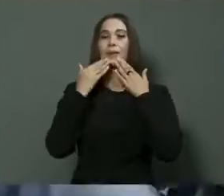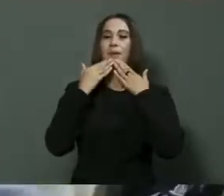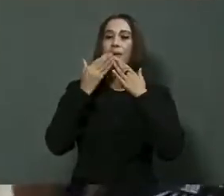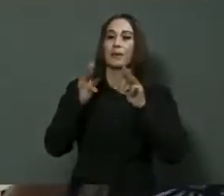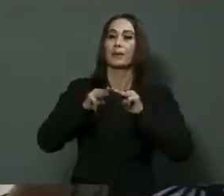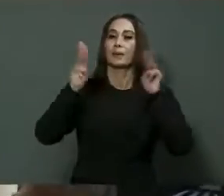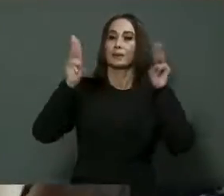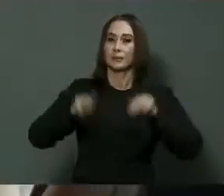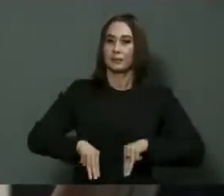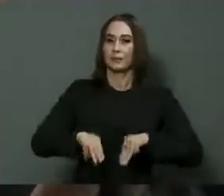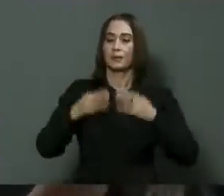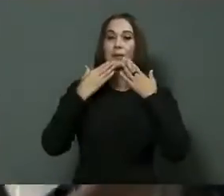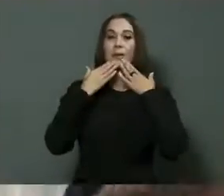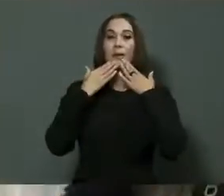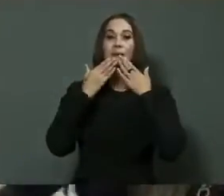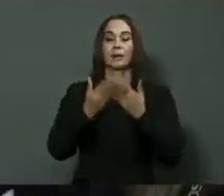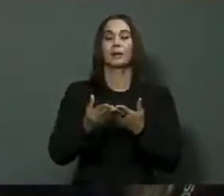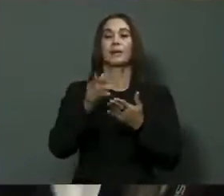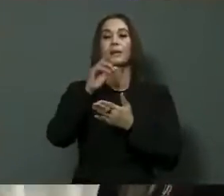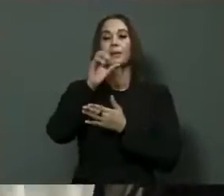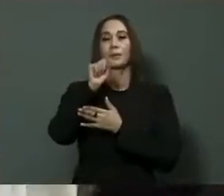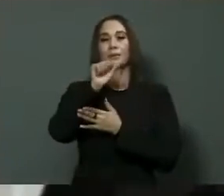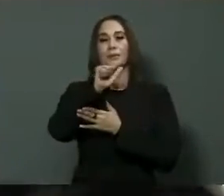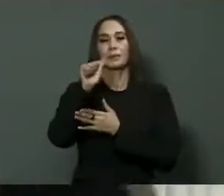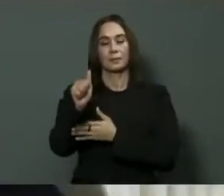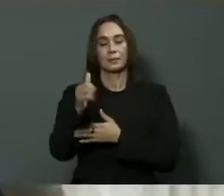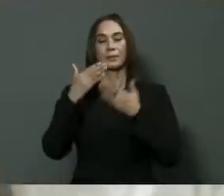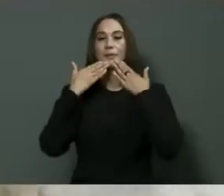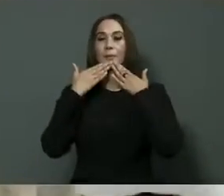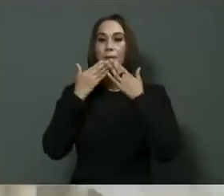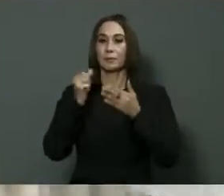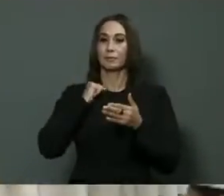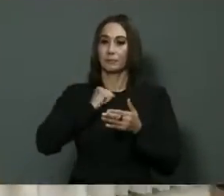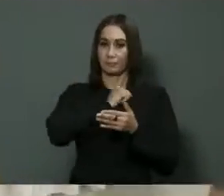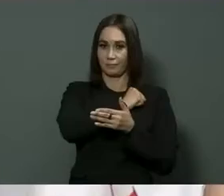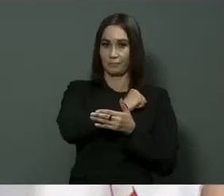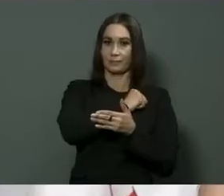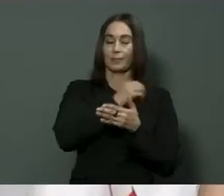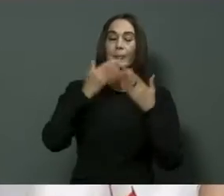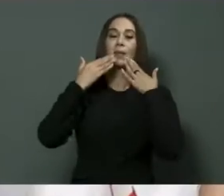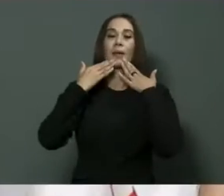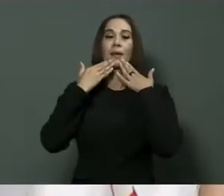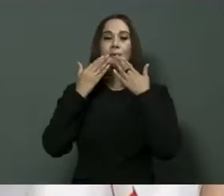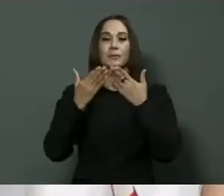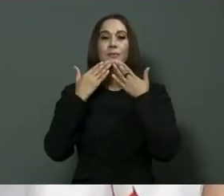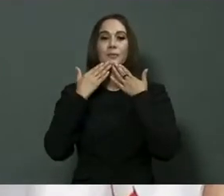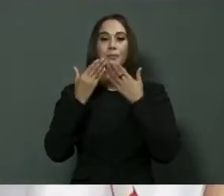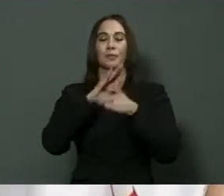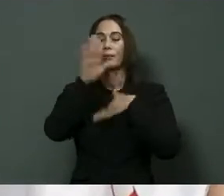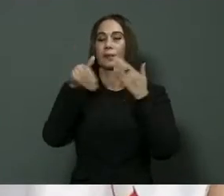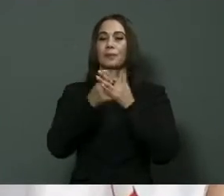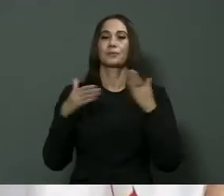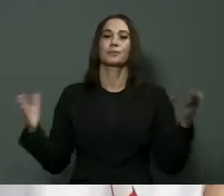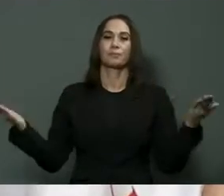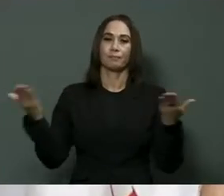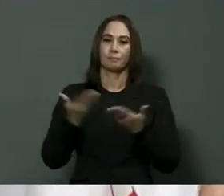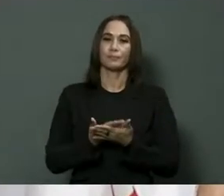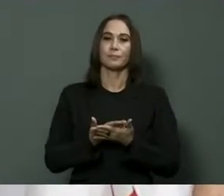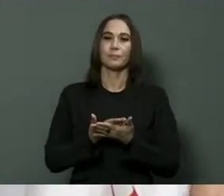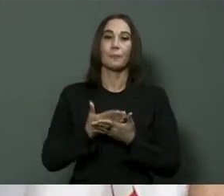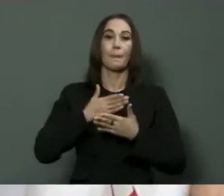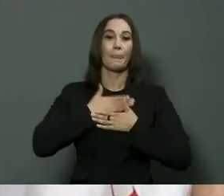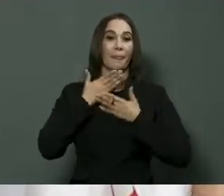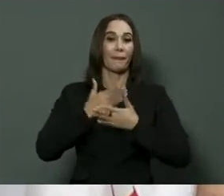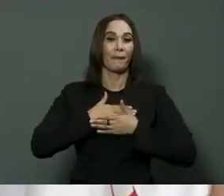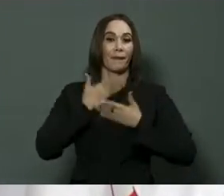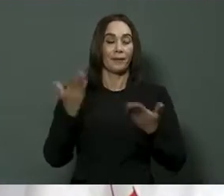señores ministros. Gracias, Rosa Francia Burgos. Gracias, reverendo padre. Gracias, gracias a todos ustedes. La